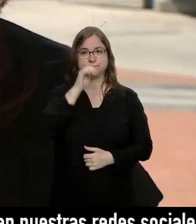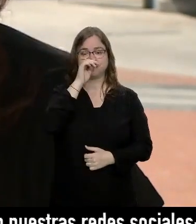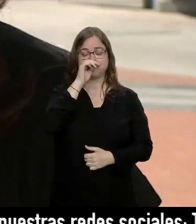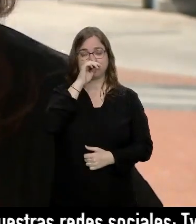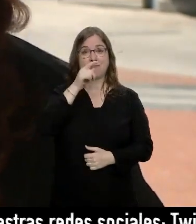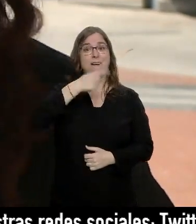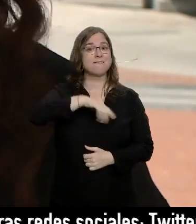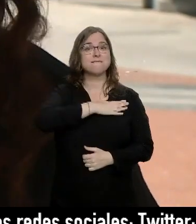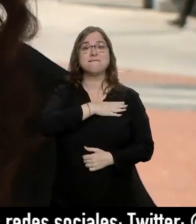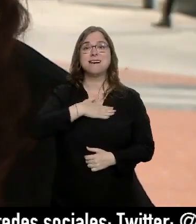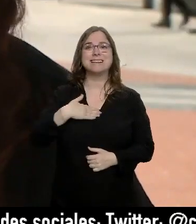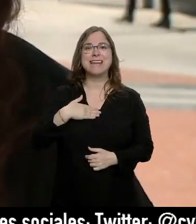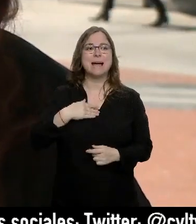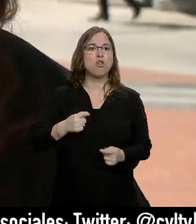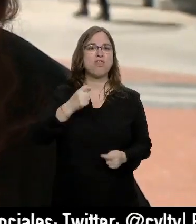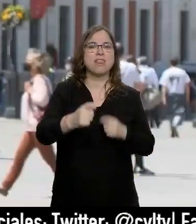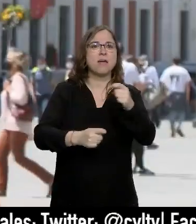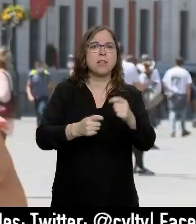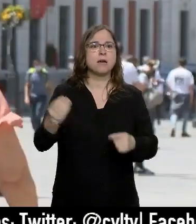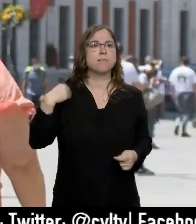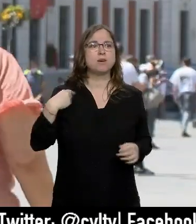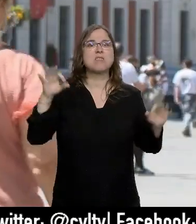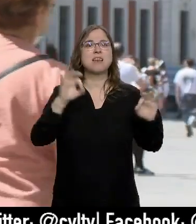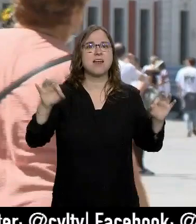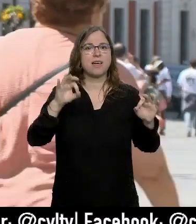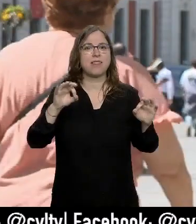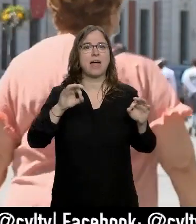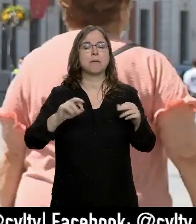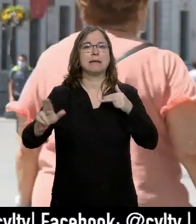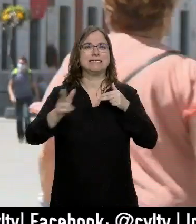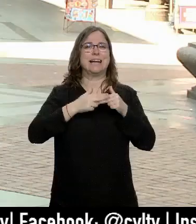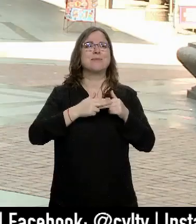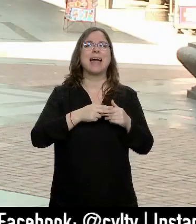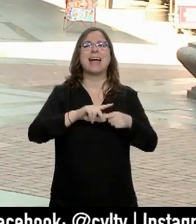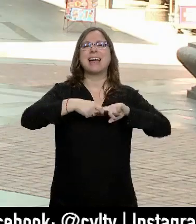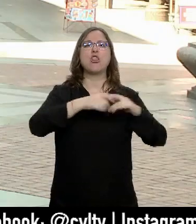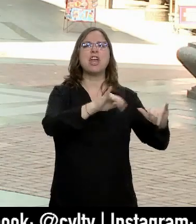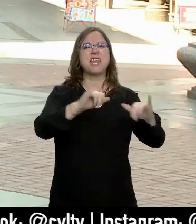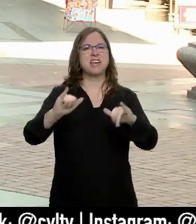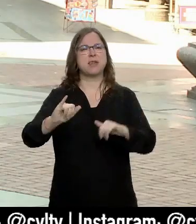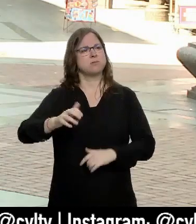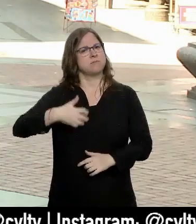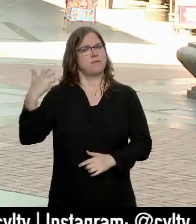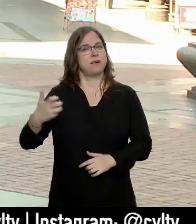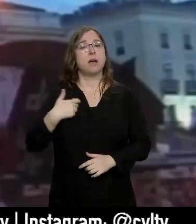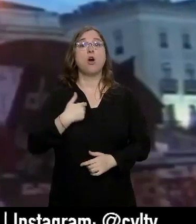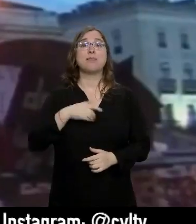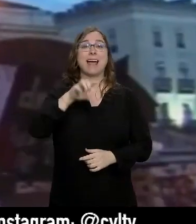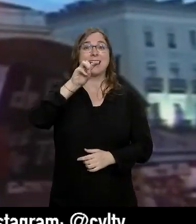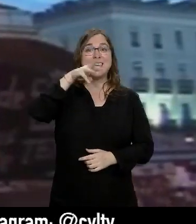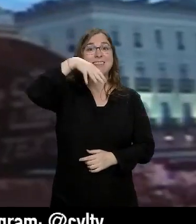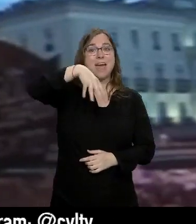Queríamos aportar y sentíamos que nadie nos había consultado. A mí la etiqueta de generación Nini me cabraba mucho. Otro 15M no, pero otro